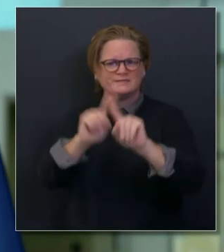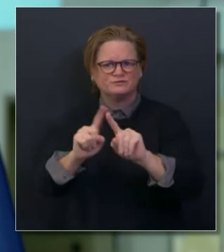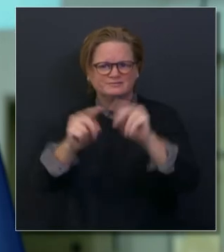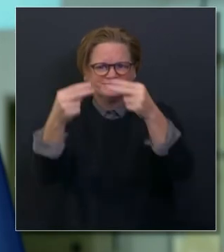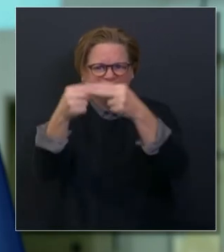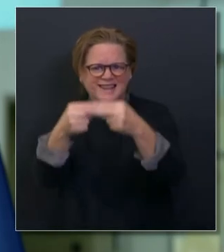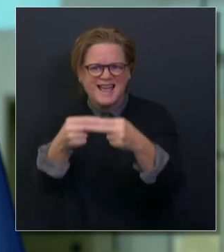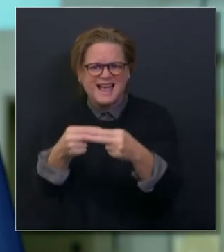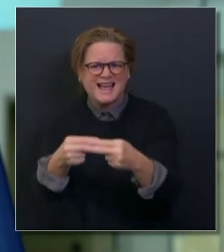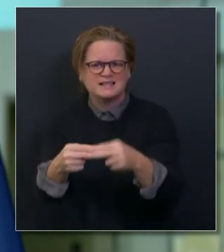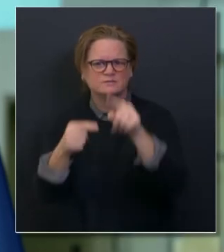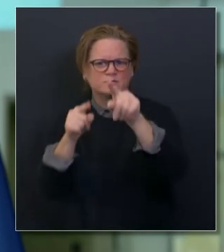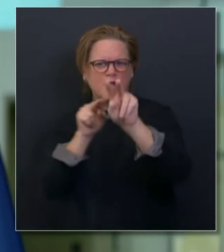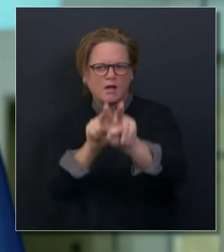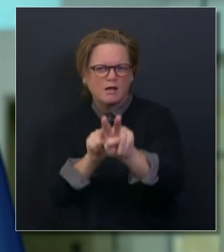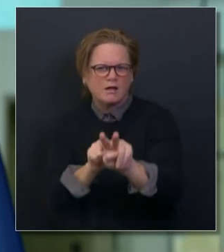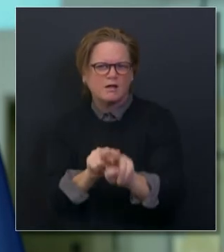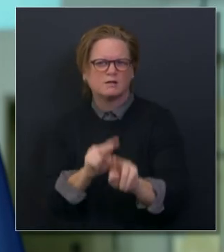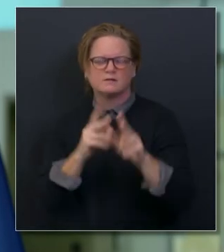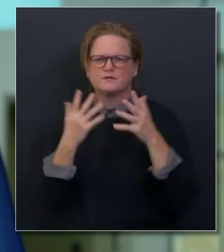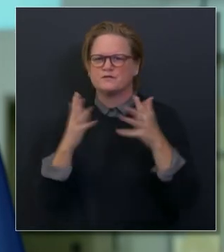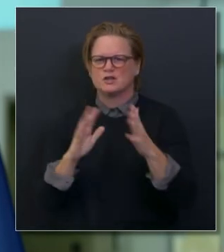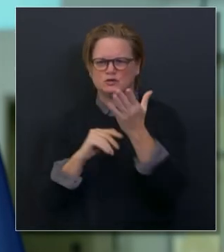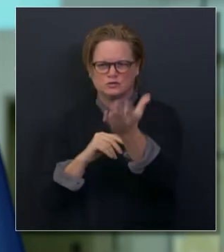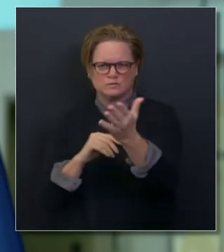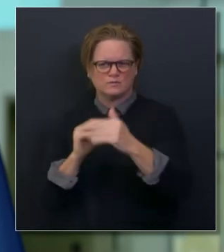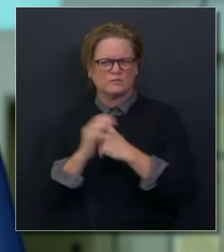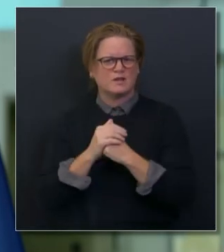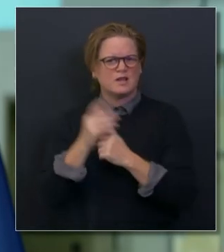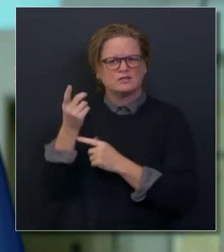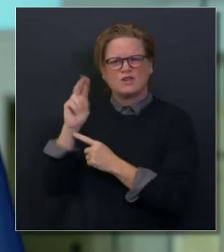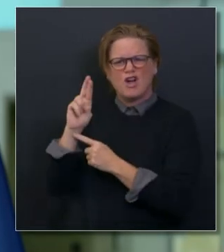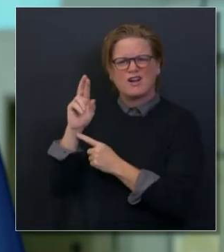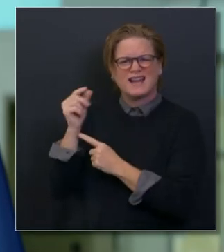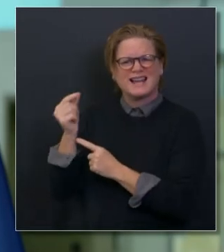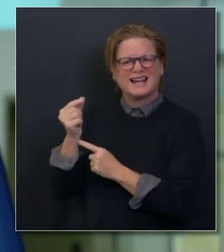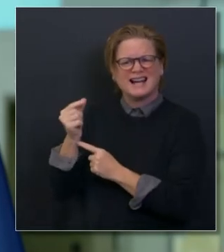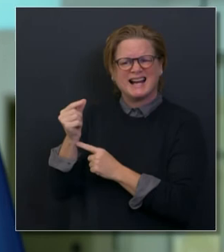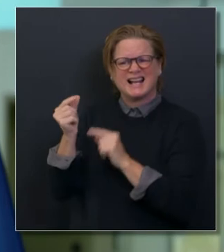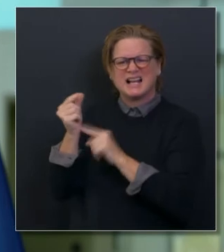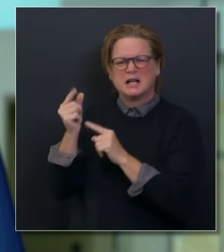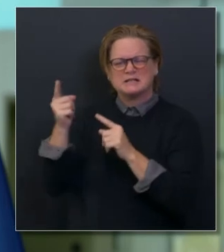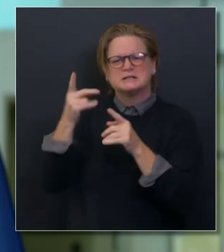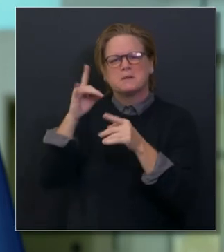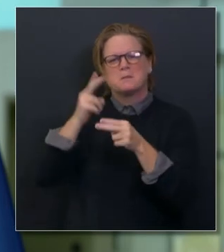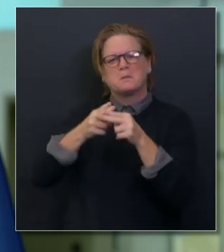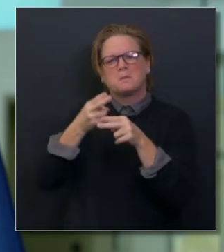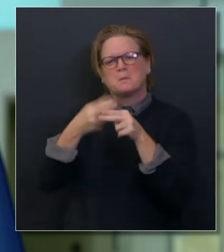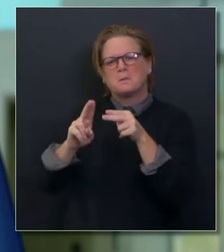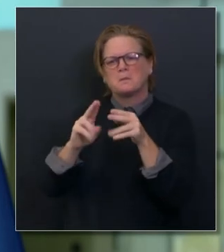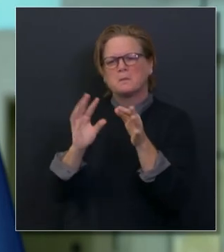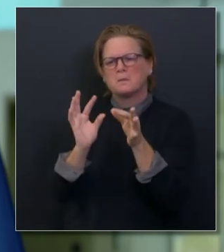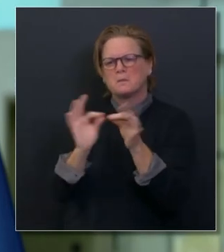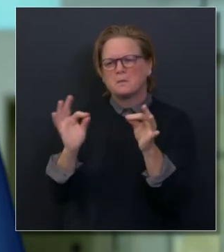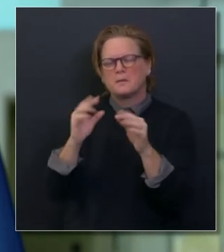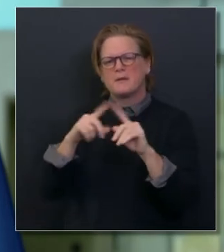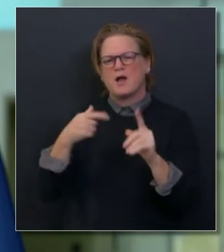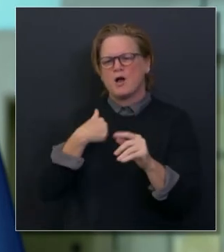Y quería recordarles también de parte de esta abundancia. El doctor Galli lo mencionó de forma breve, pero es